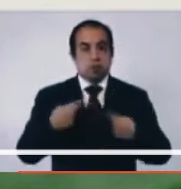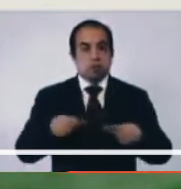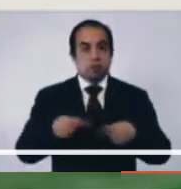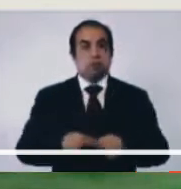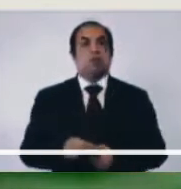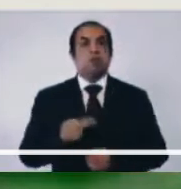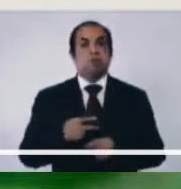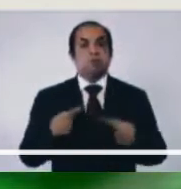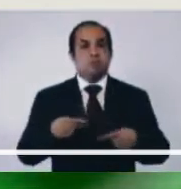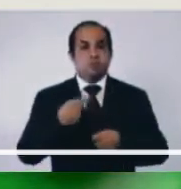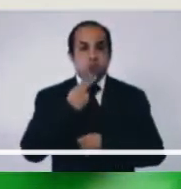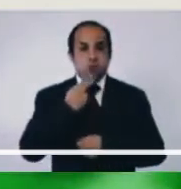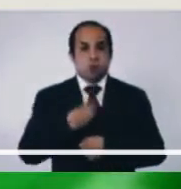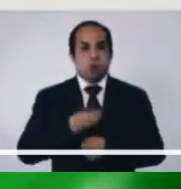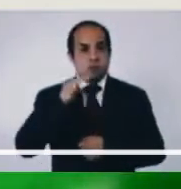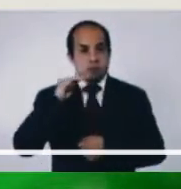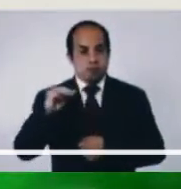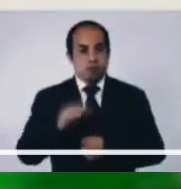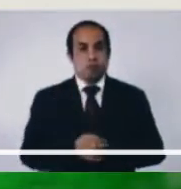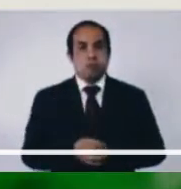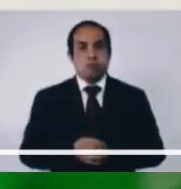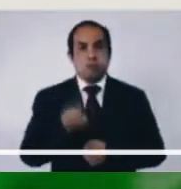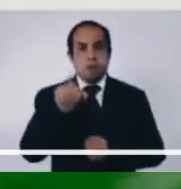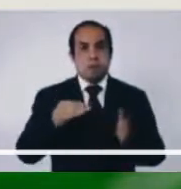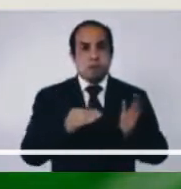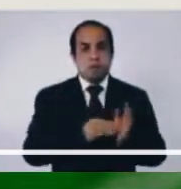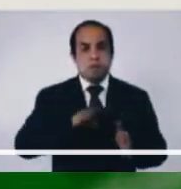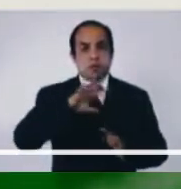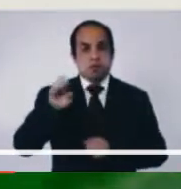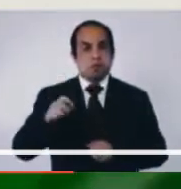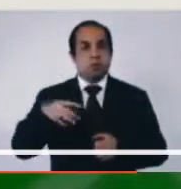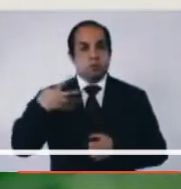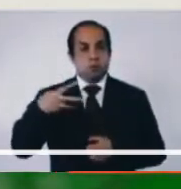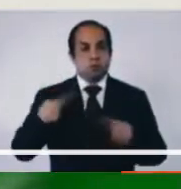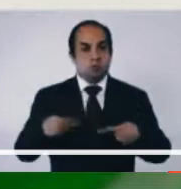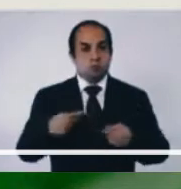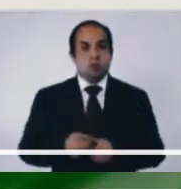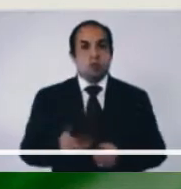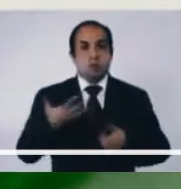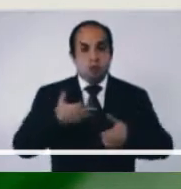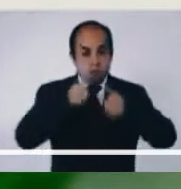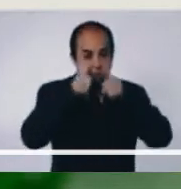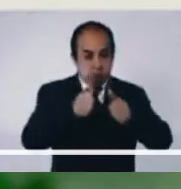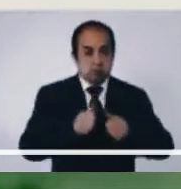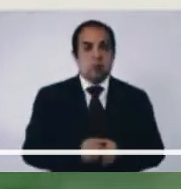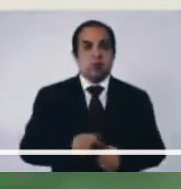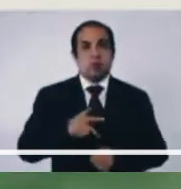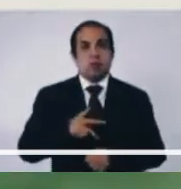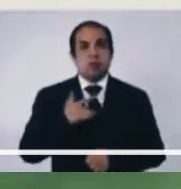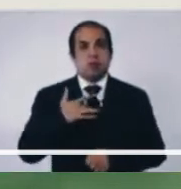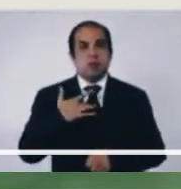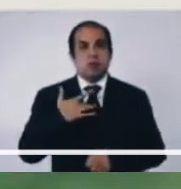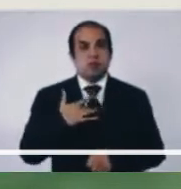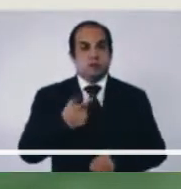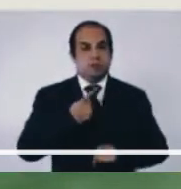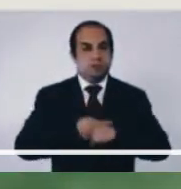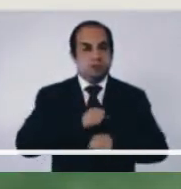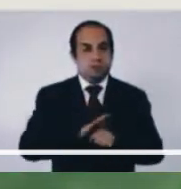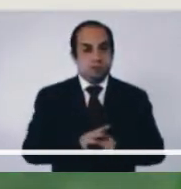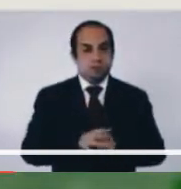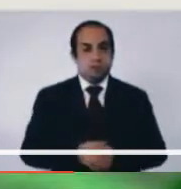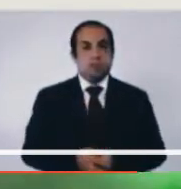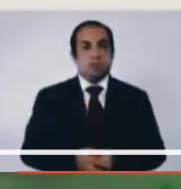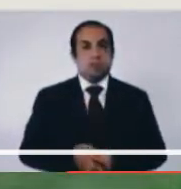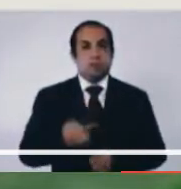SMS. El último día fueron 1.914 personas buscando atención sobre sintomatología de COVID, de los cuales